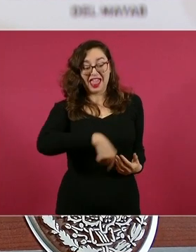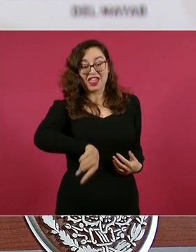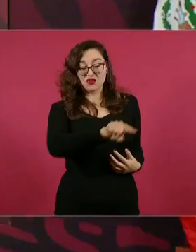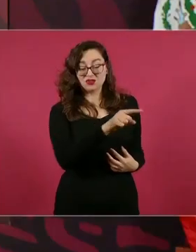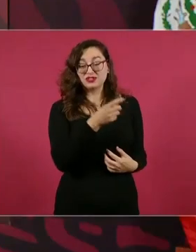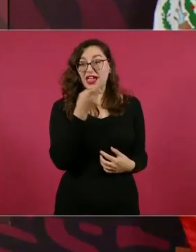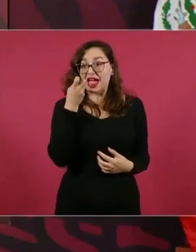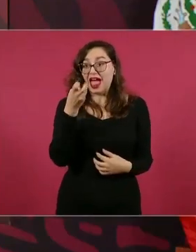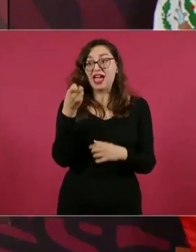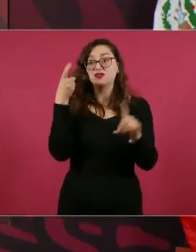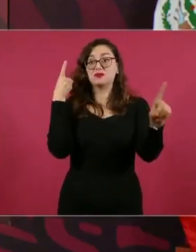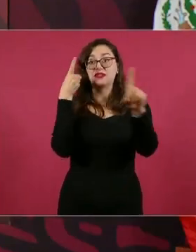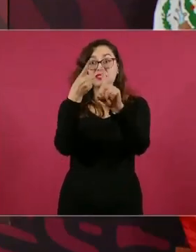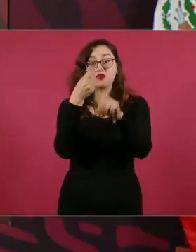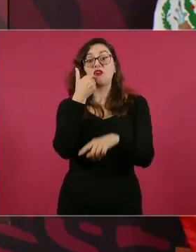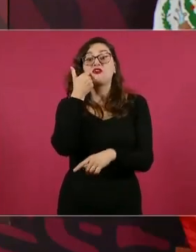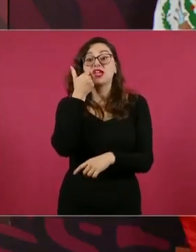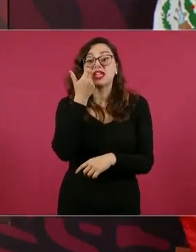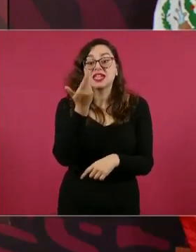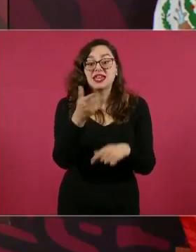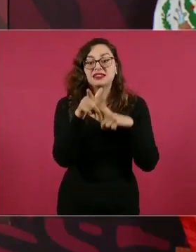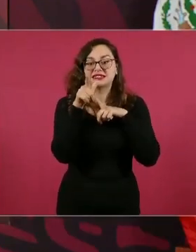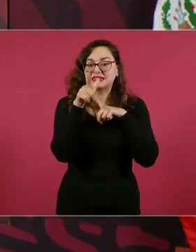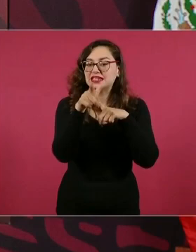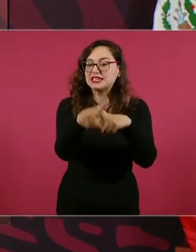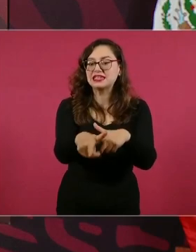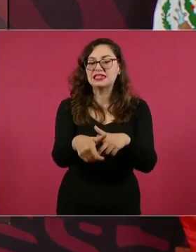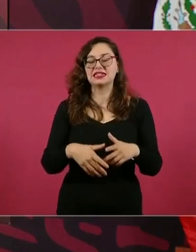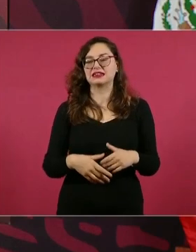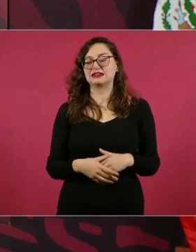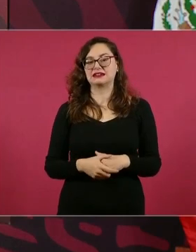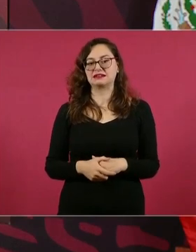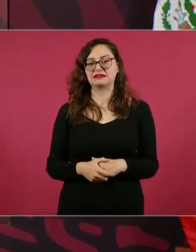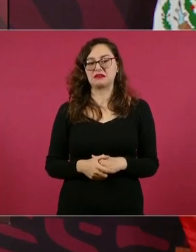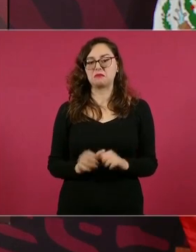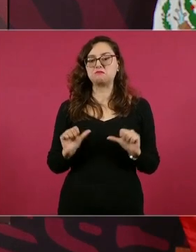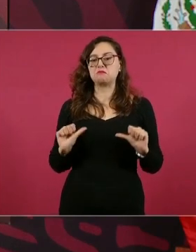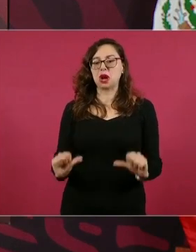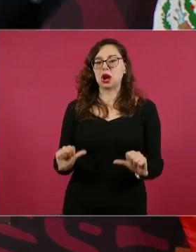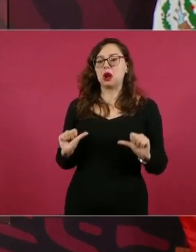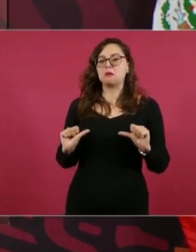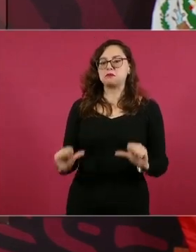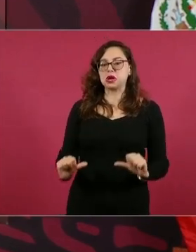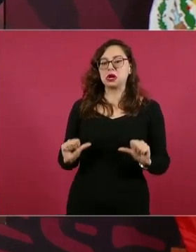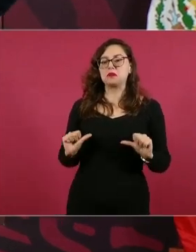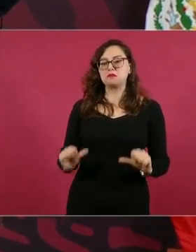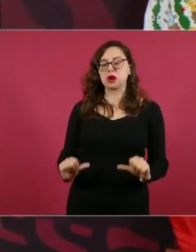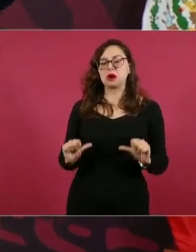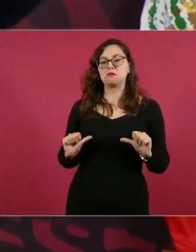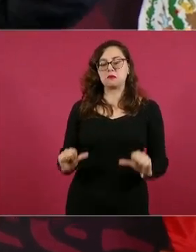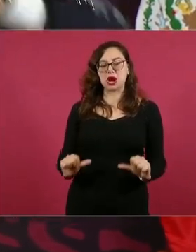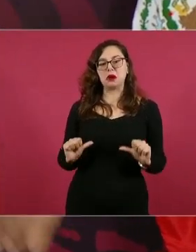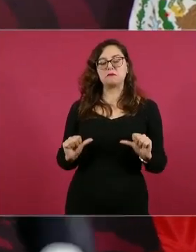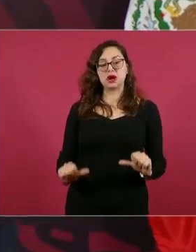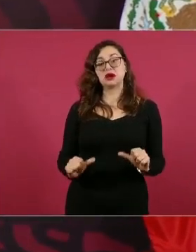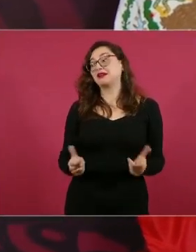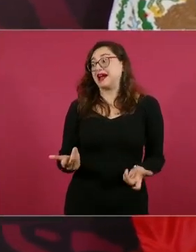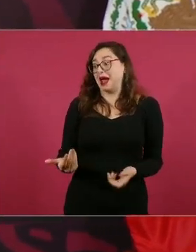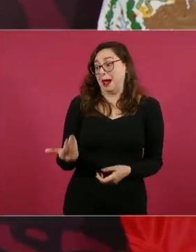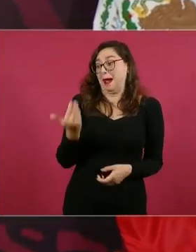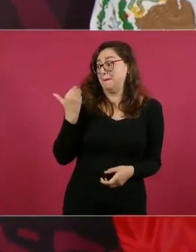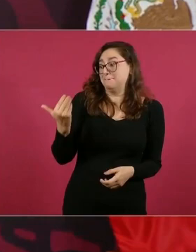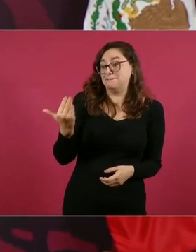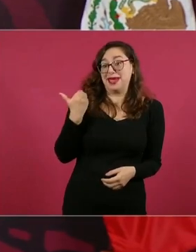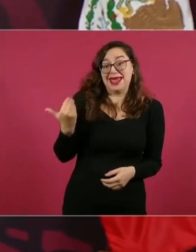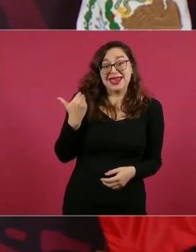copex sea para poner un ejemplo no de hace